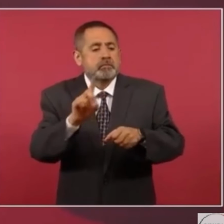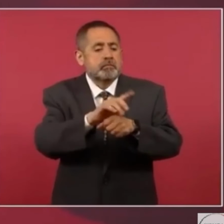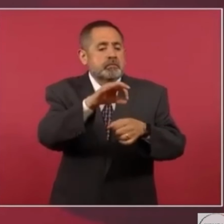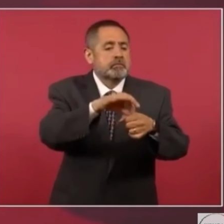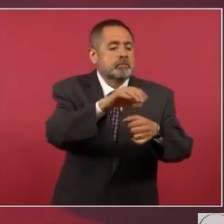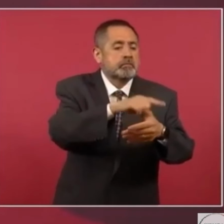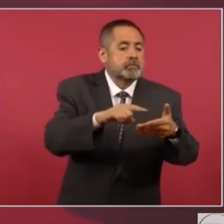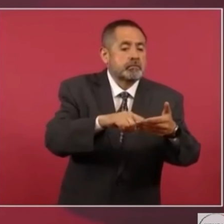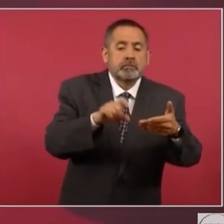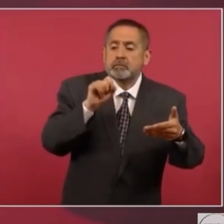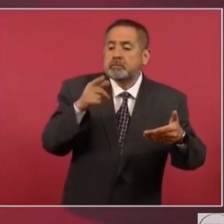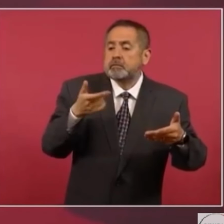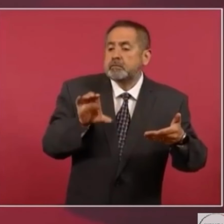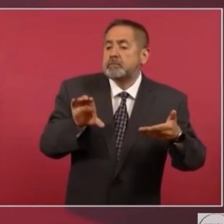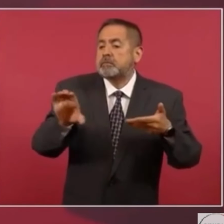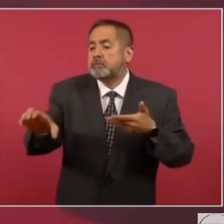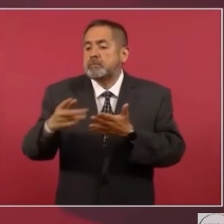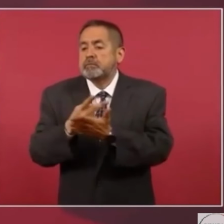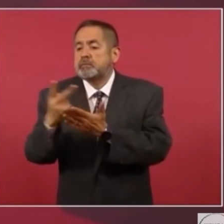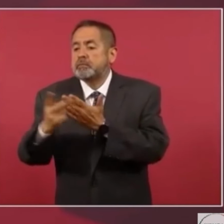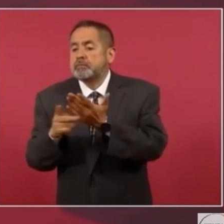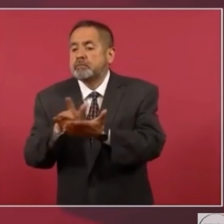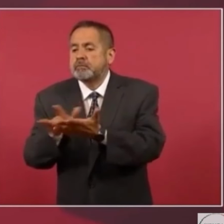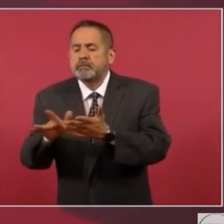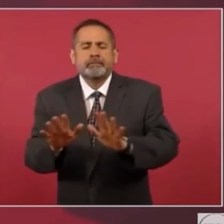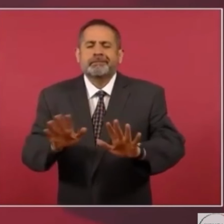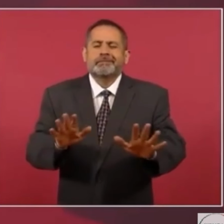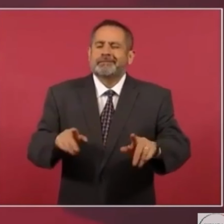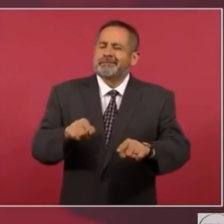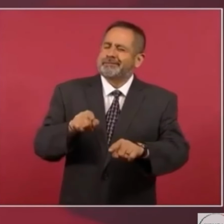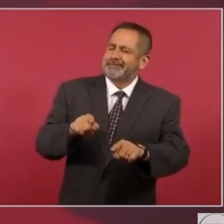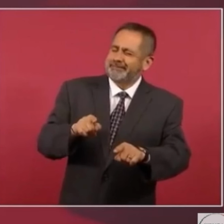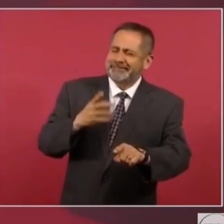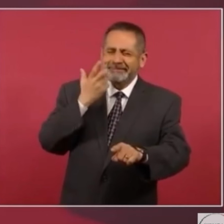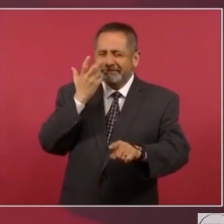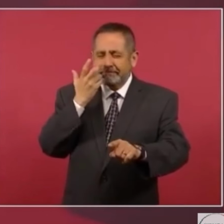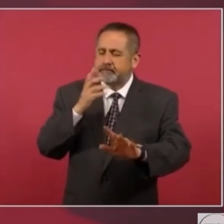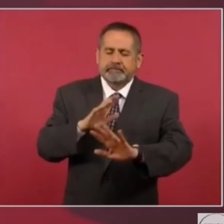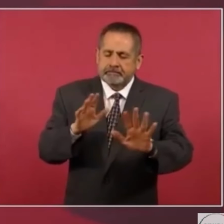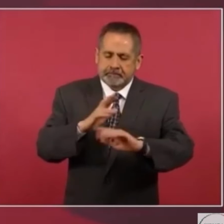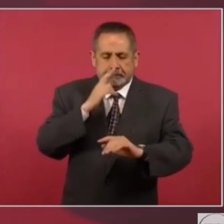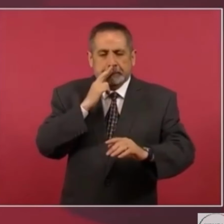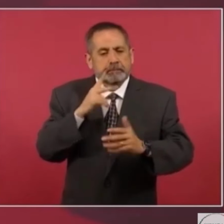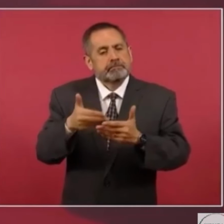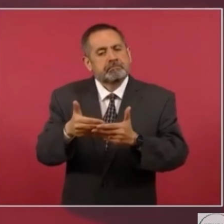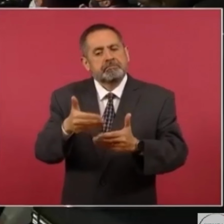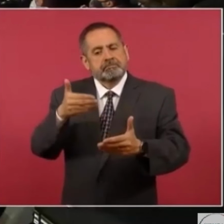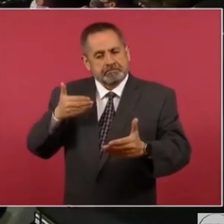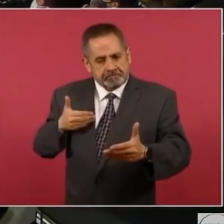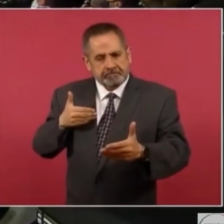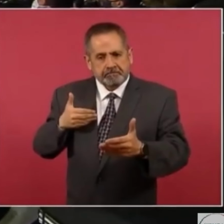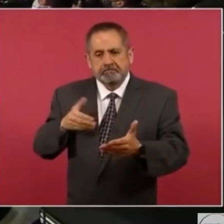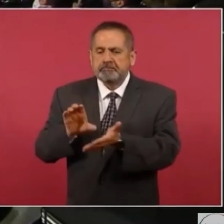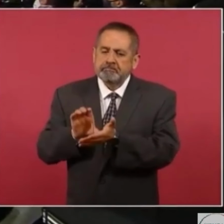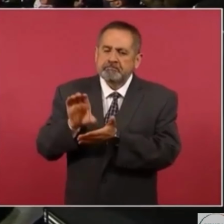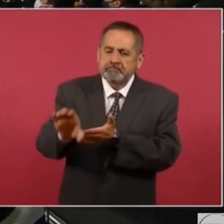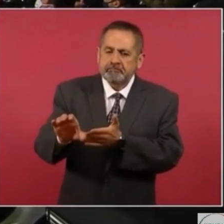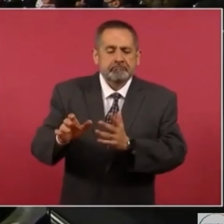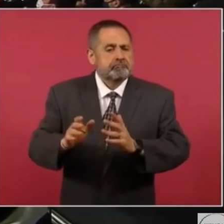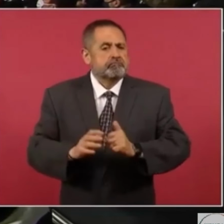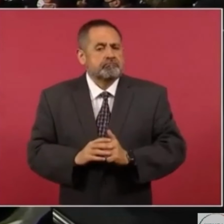durante las campañas. Eso se ha hecho siempre, en vez